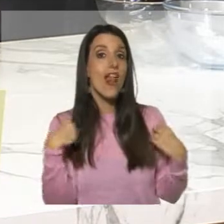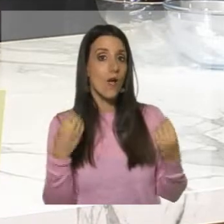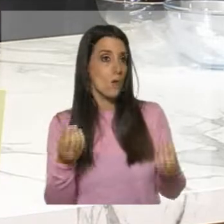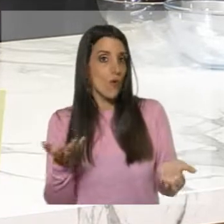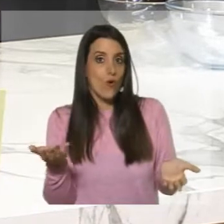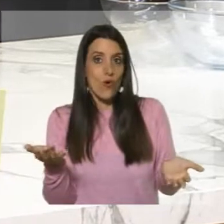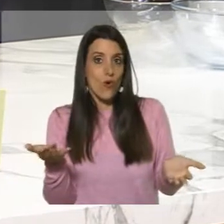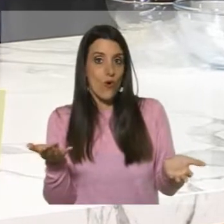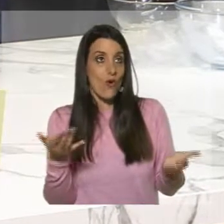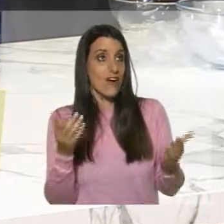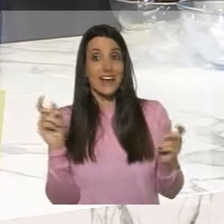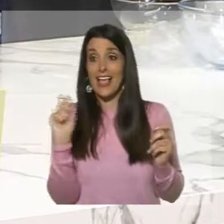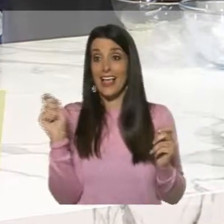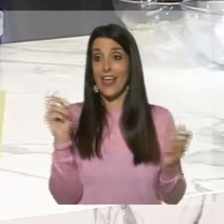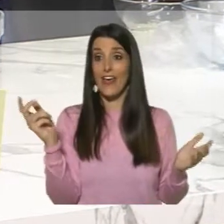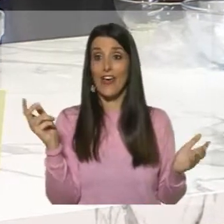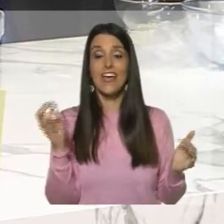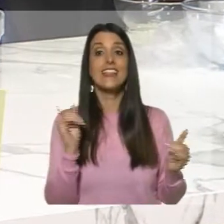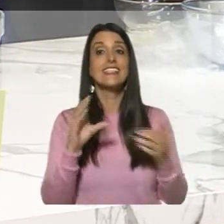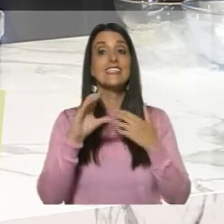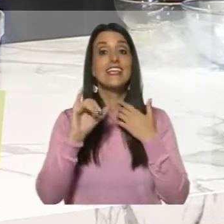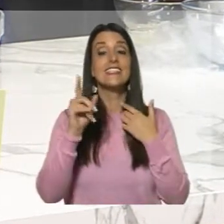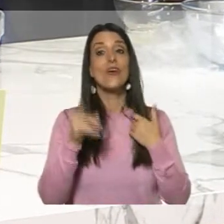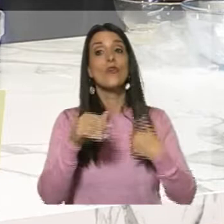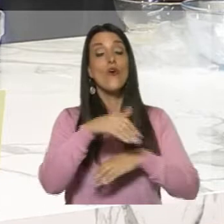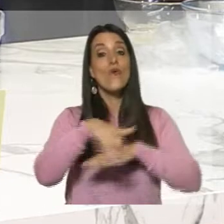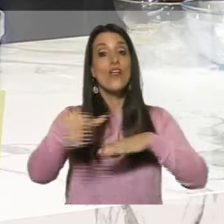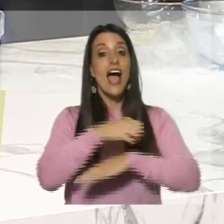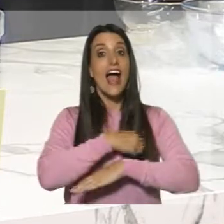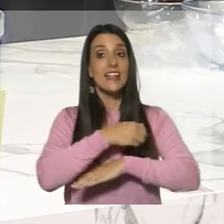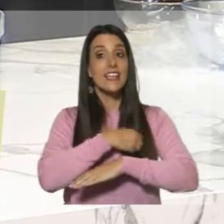digamos, el recreo. Dice Ceci que Boulevard Artigas,